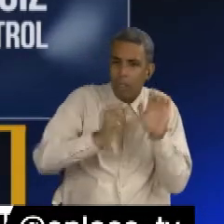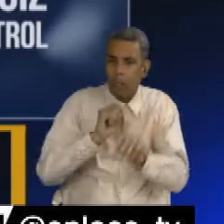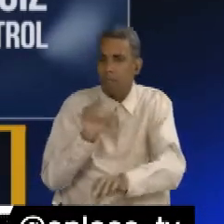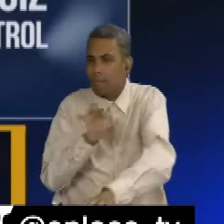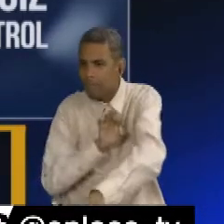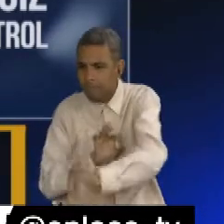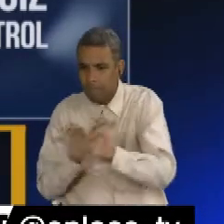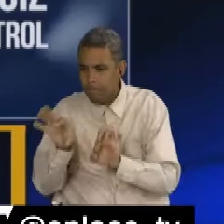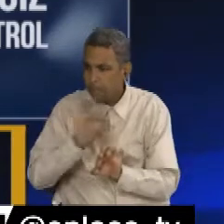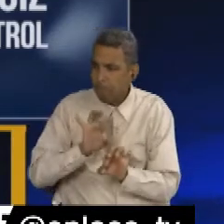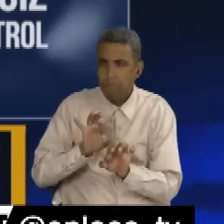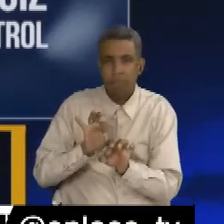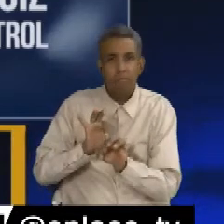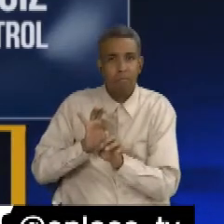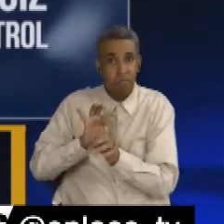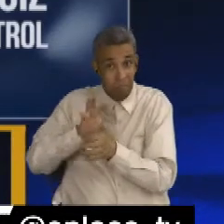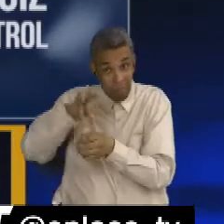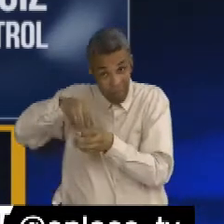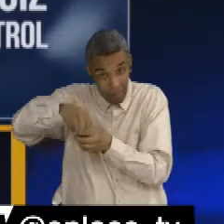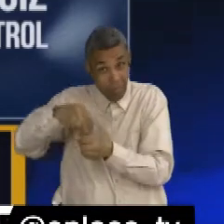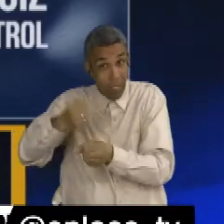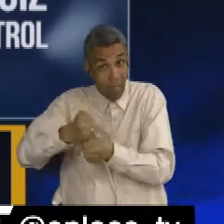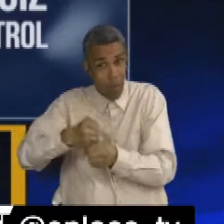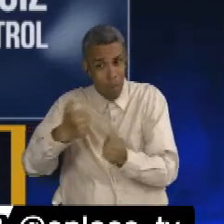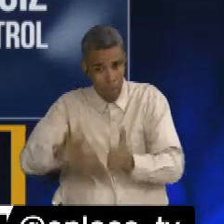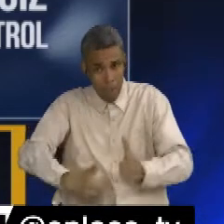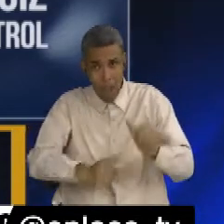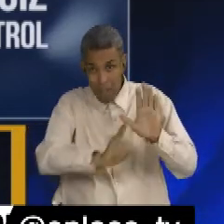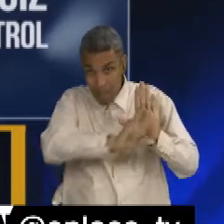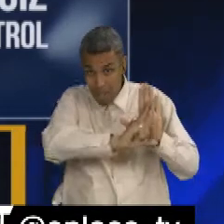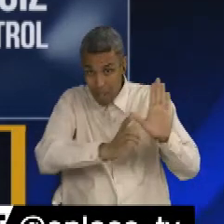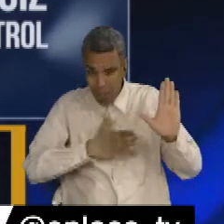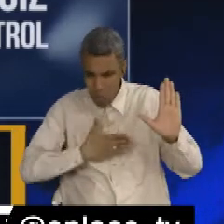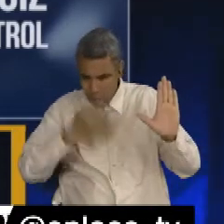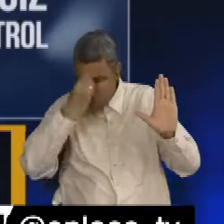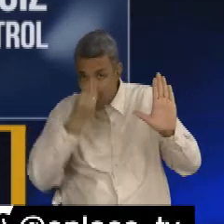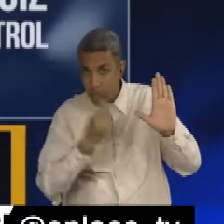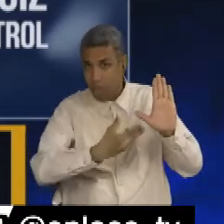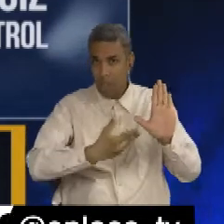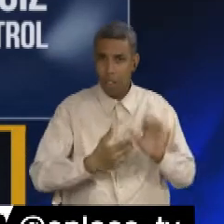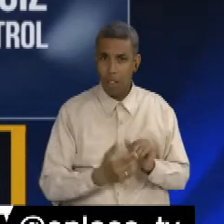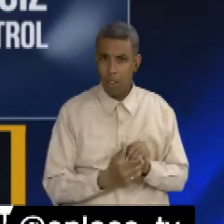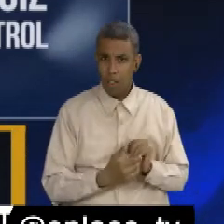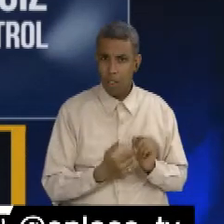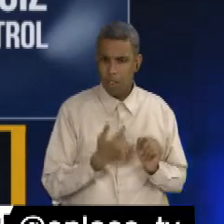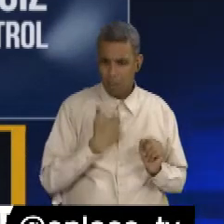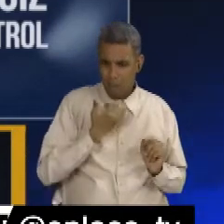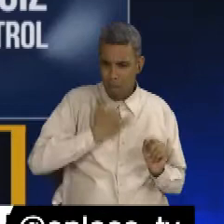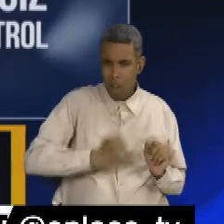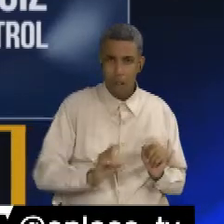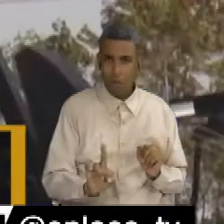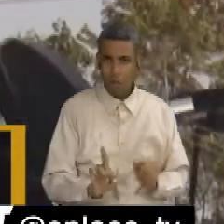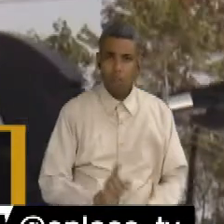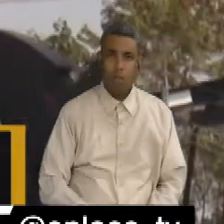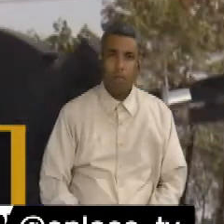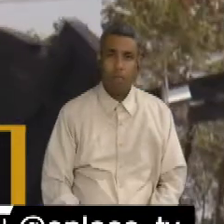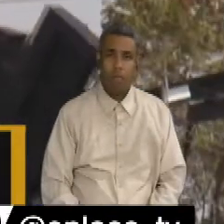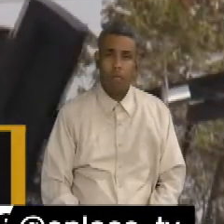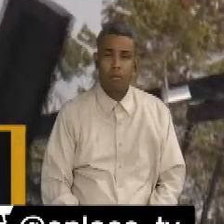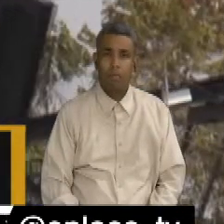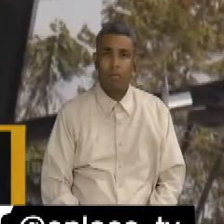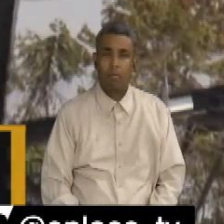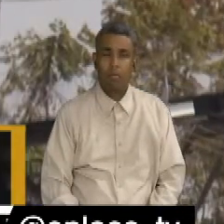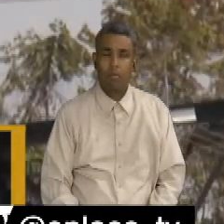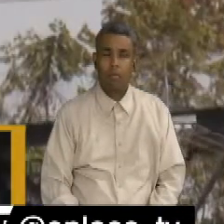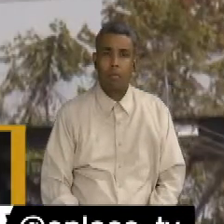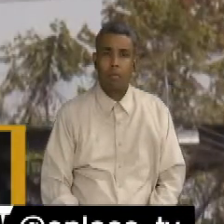sentir tranquila de que la contratación de mano de obra local en las regiones se haga de forma transparente. Esta misma situación